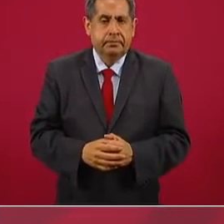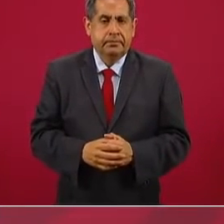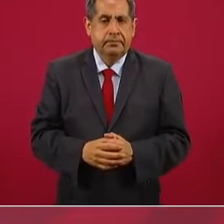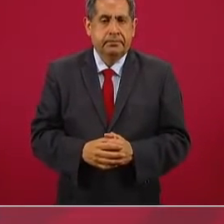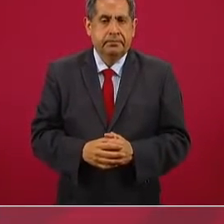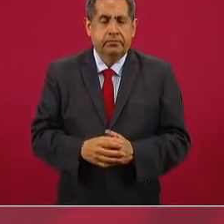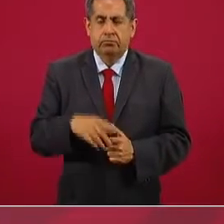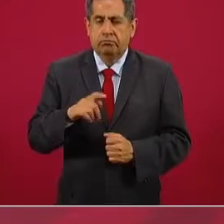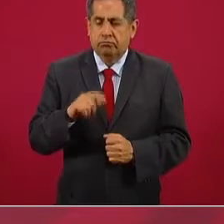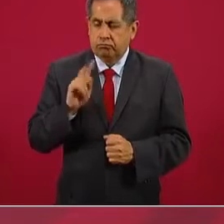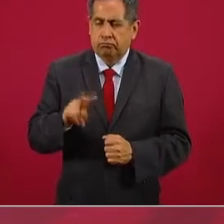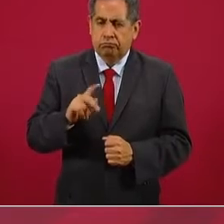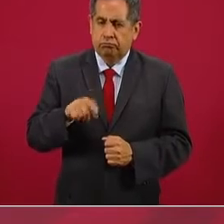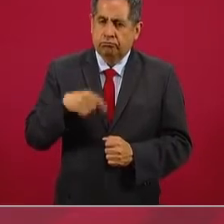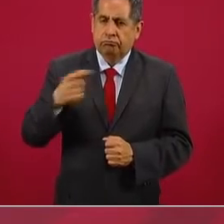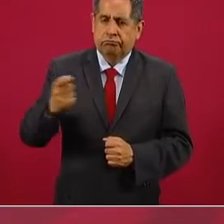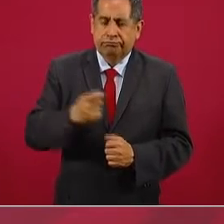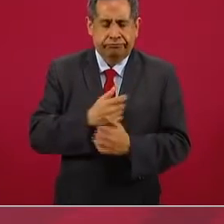un abrazo